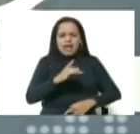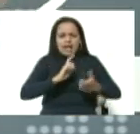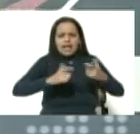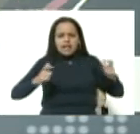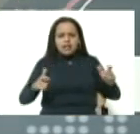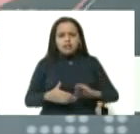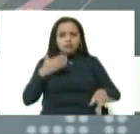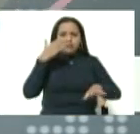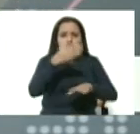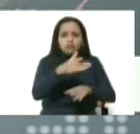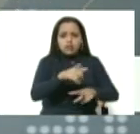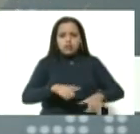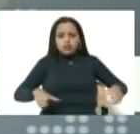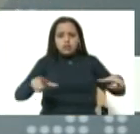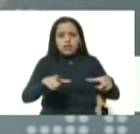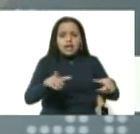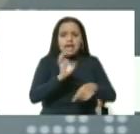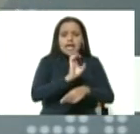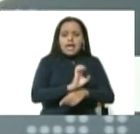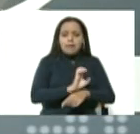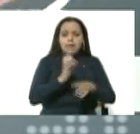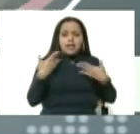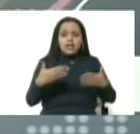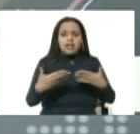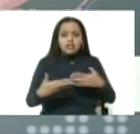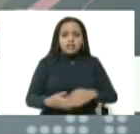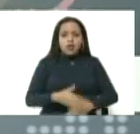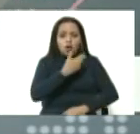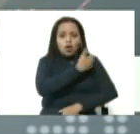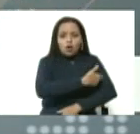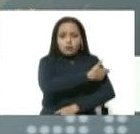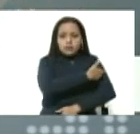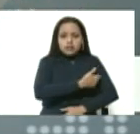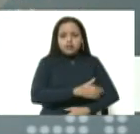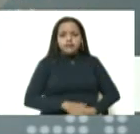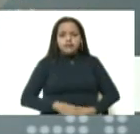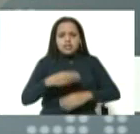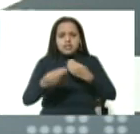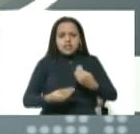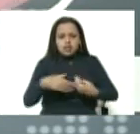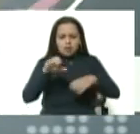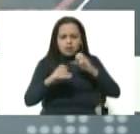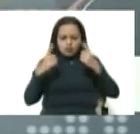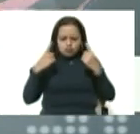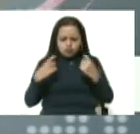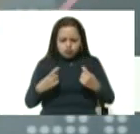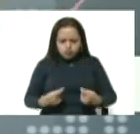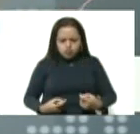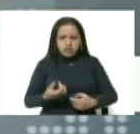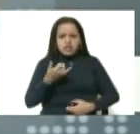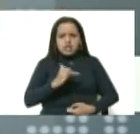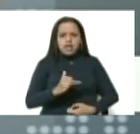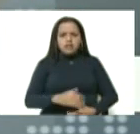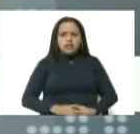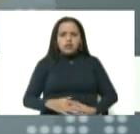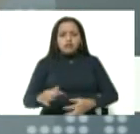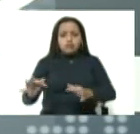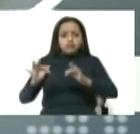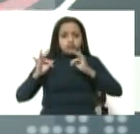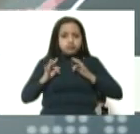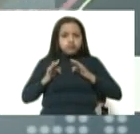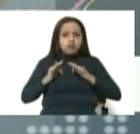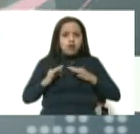a la emergencia al Hospital Centinela, la evaluación clínica radiológica arrojosa, infección por COVID